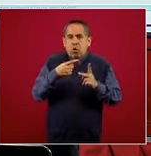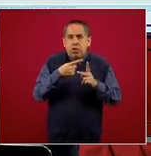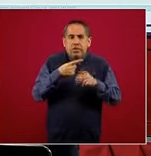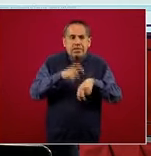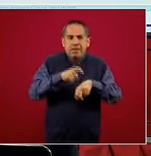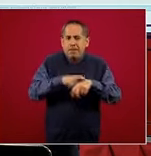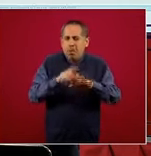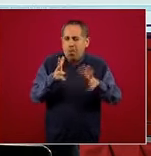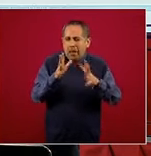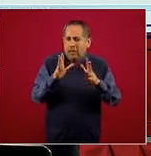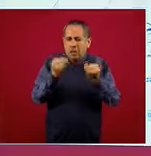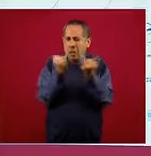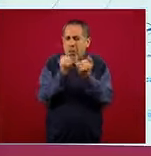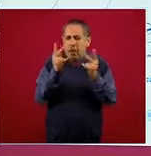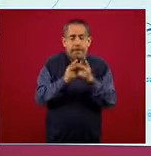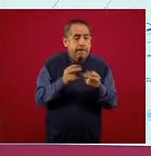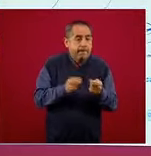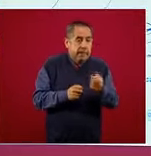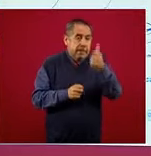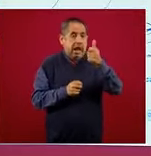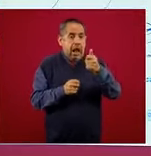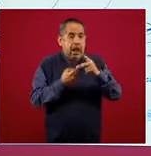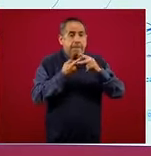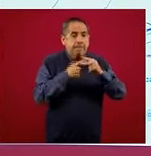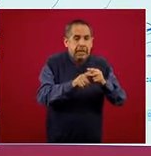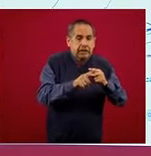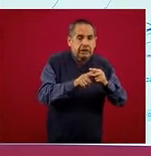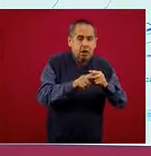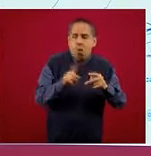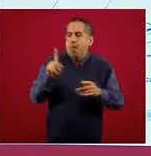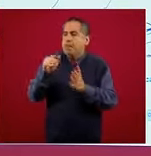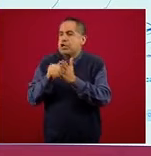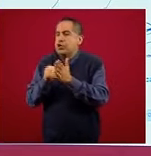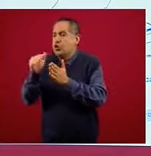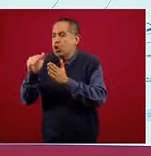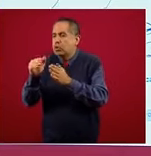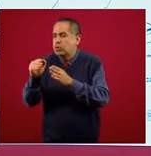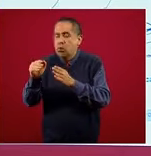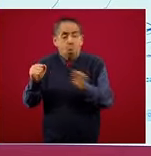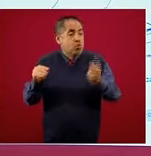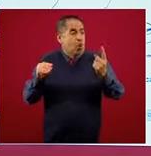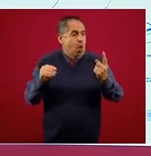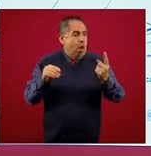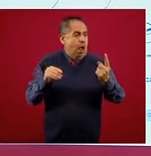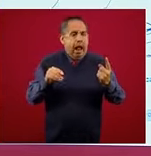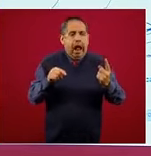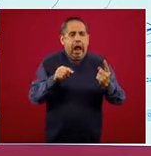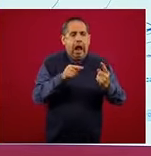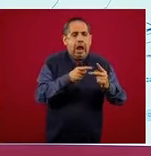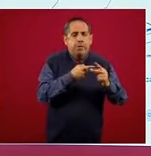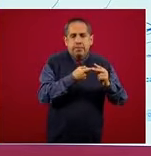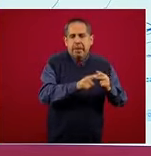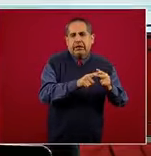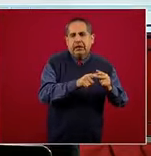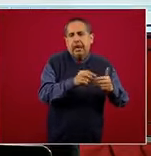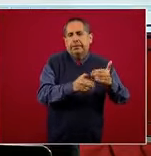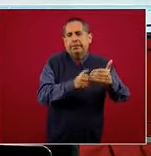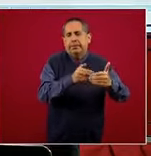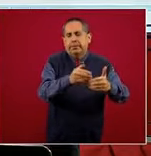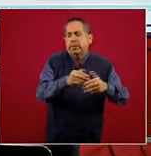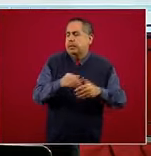el que presentaron su primer caso por millón de habitantes. En el momento en que presentaron su primer caso por millón de